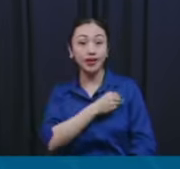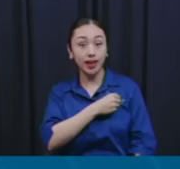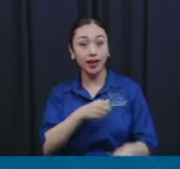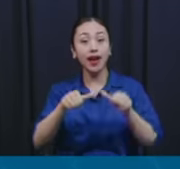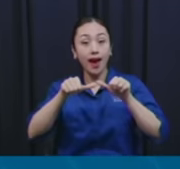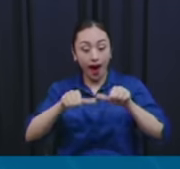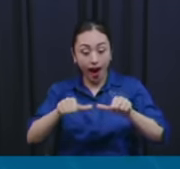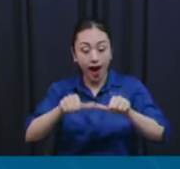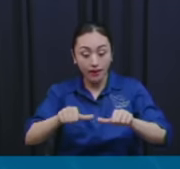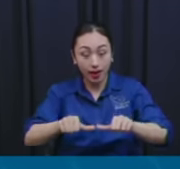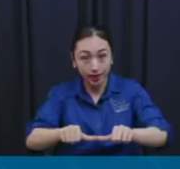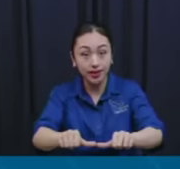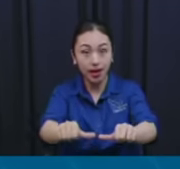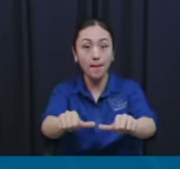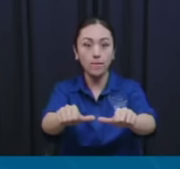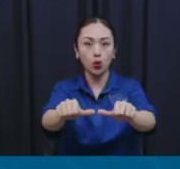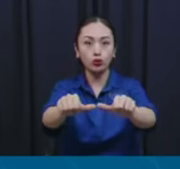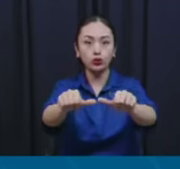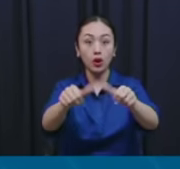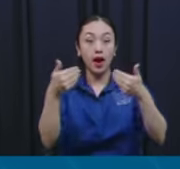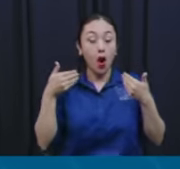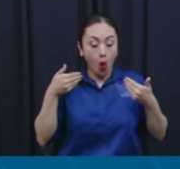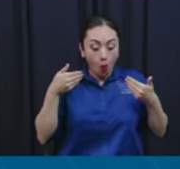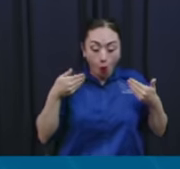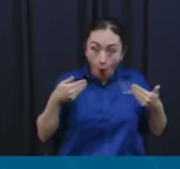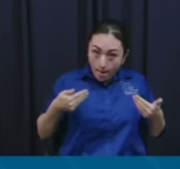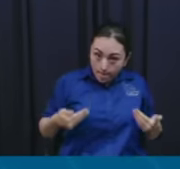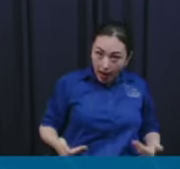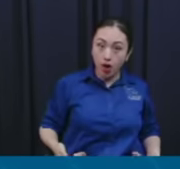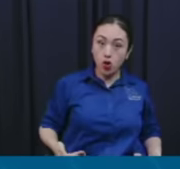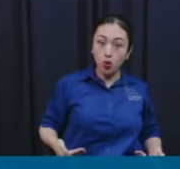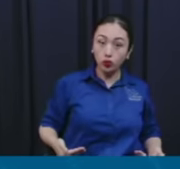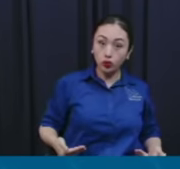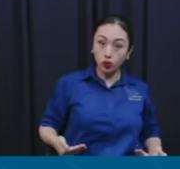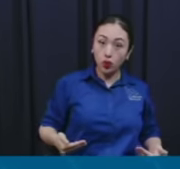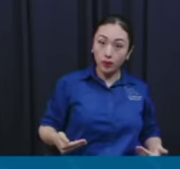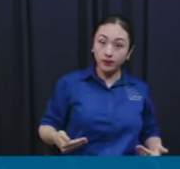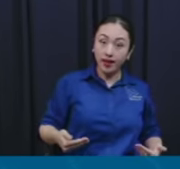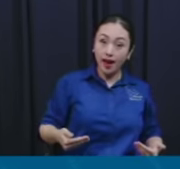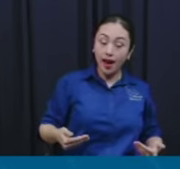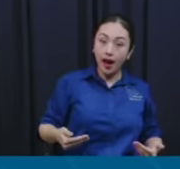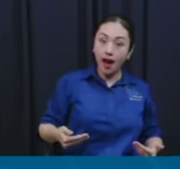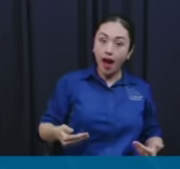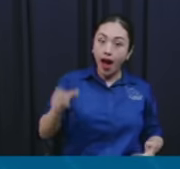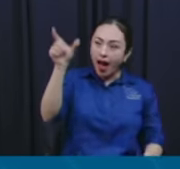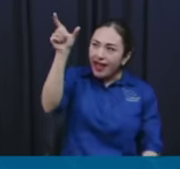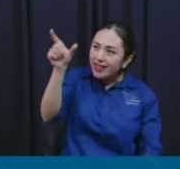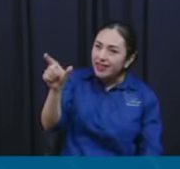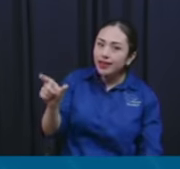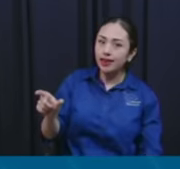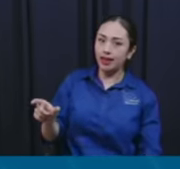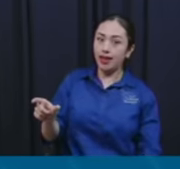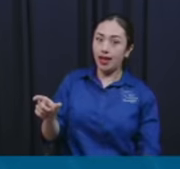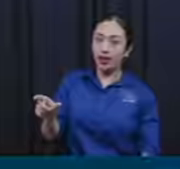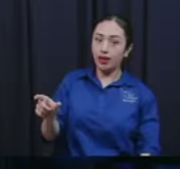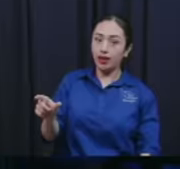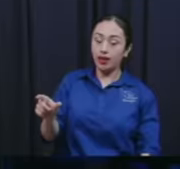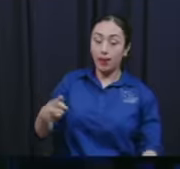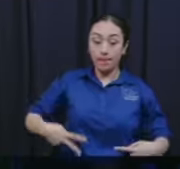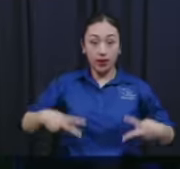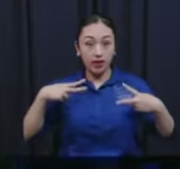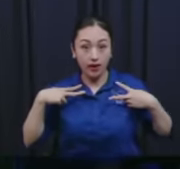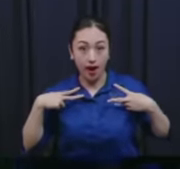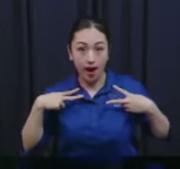avancemos de de Humanos a vivientes de vivientes a Santos